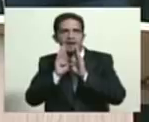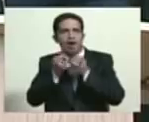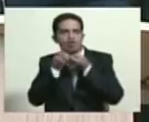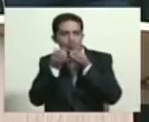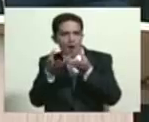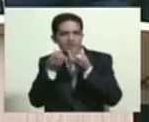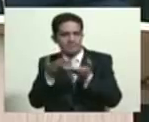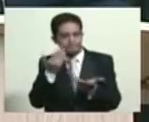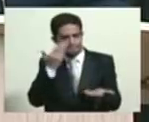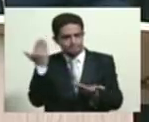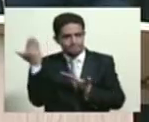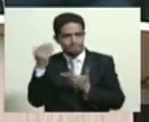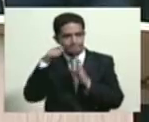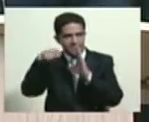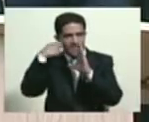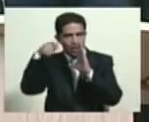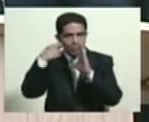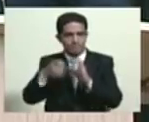¿Lo podemos ver?